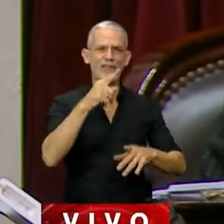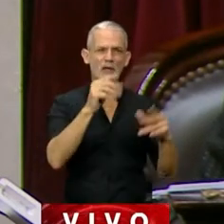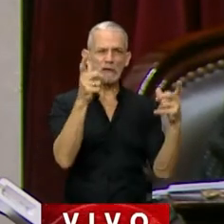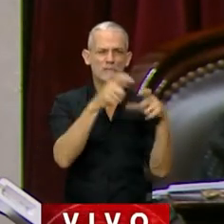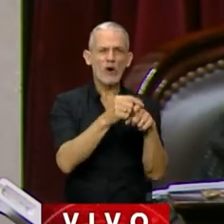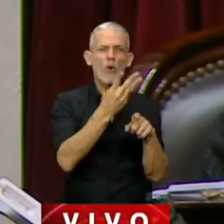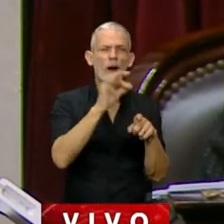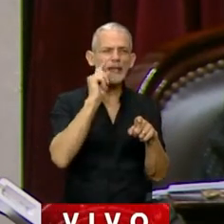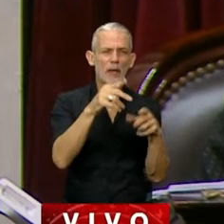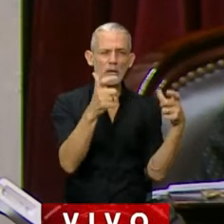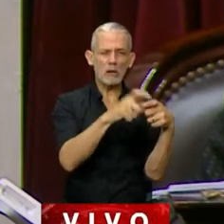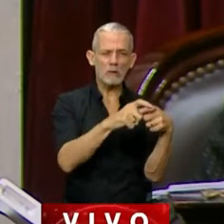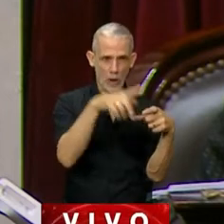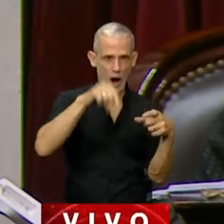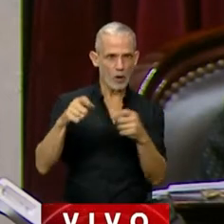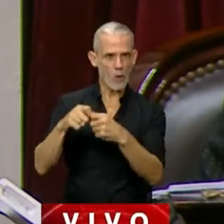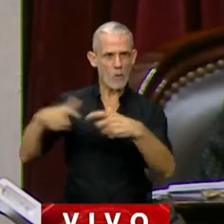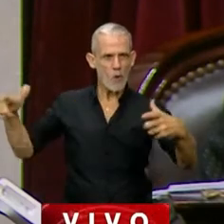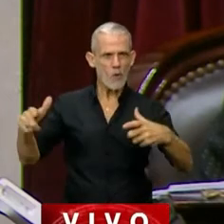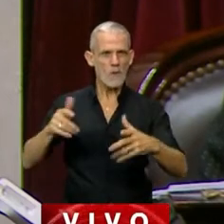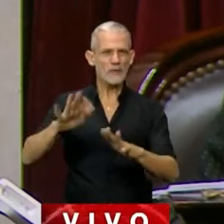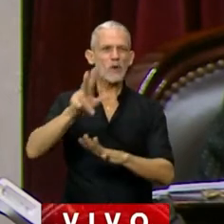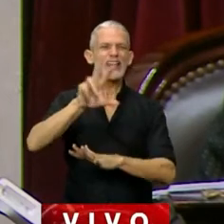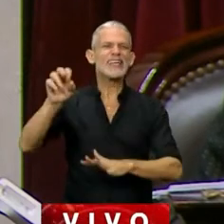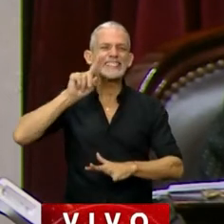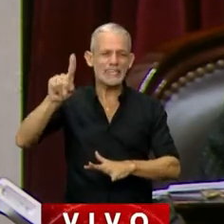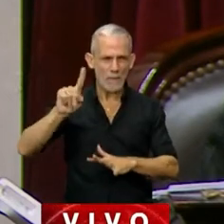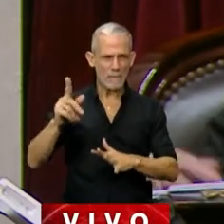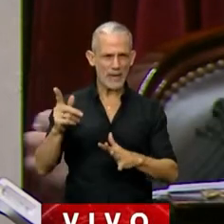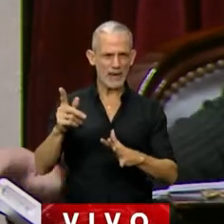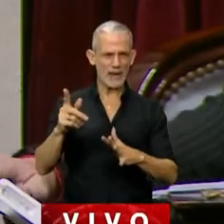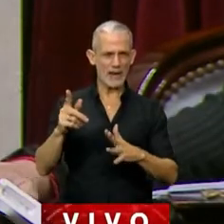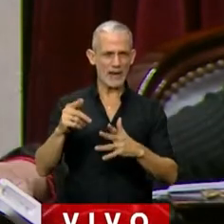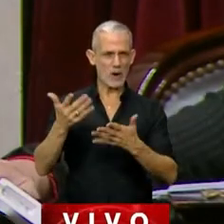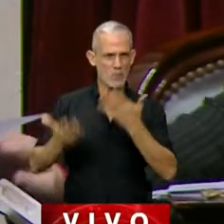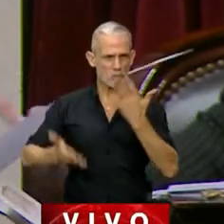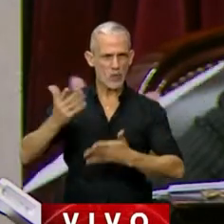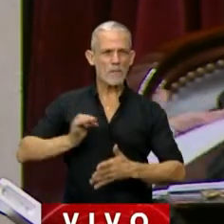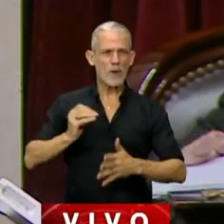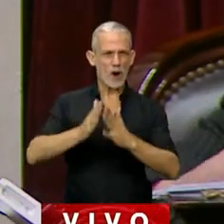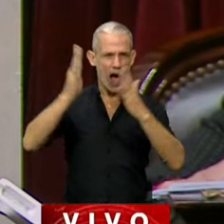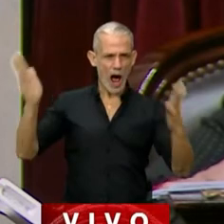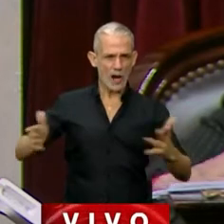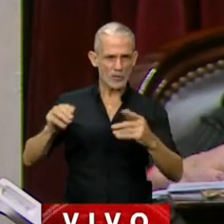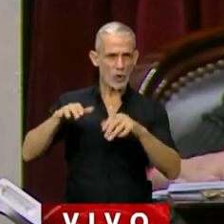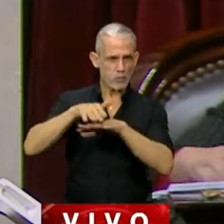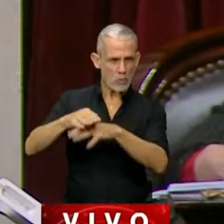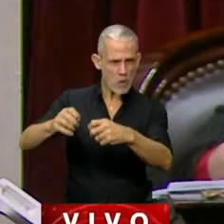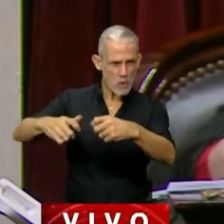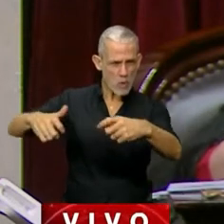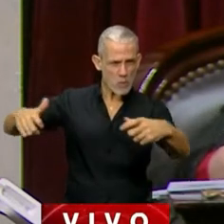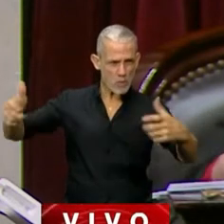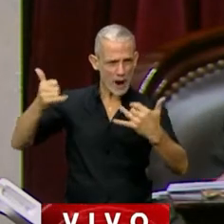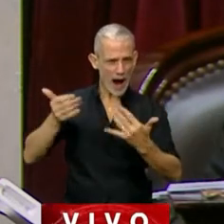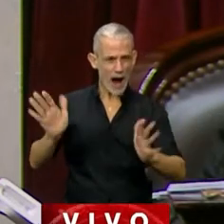exiguas 40.000 toneladas a las actuales, que son entre 300 a 360.000 toneladas anuales.